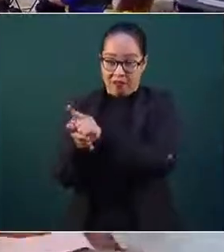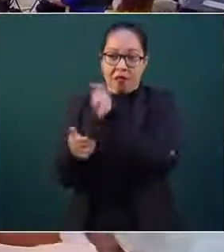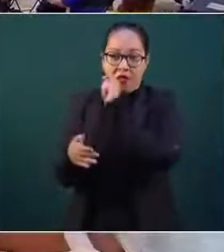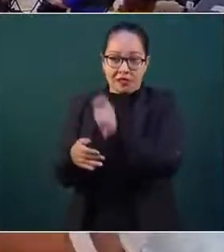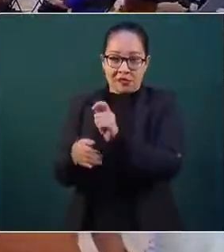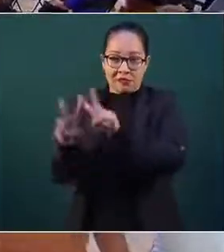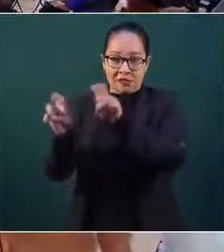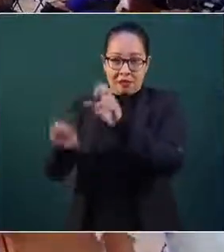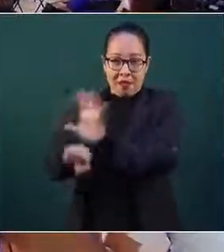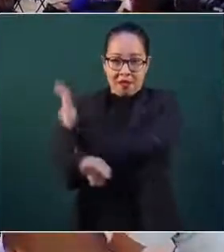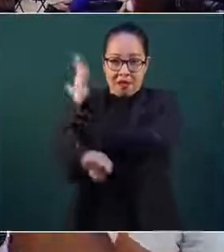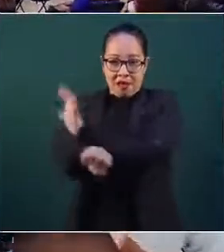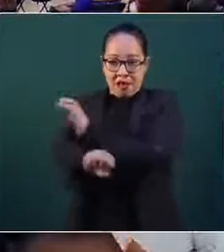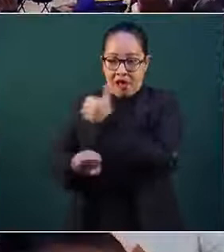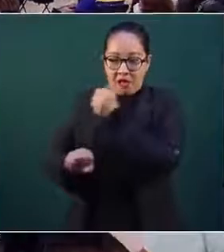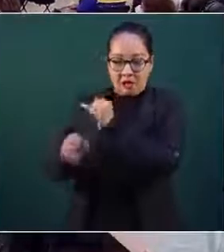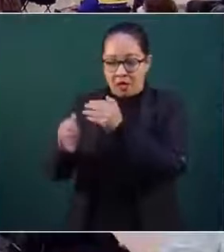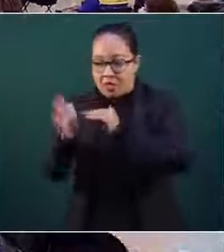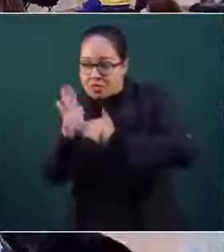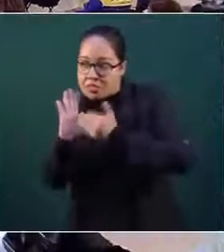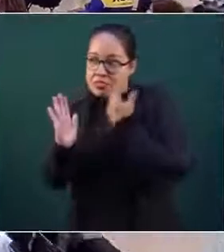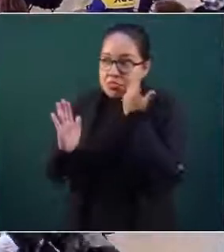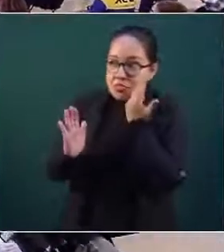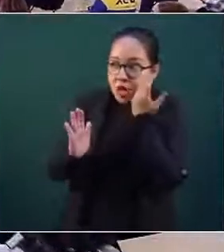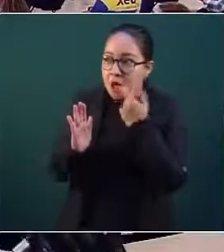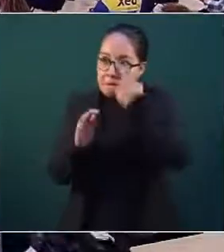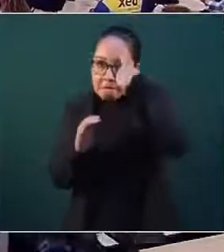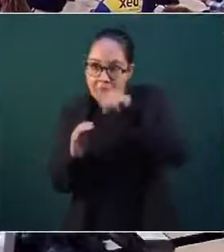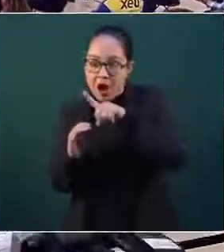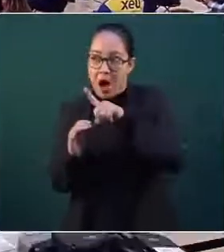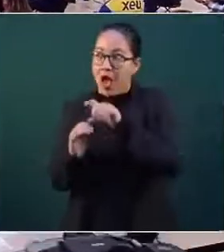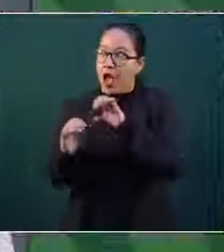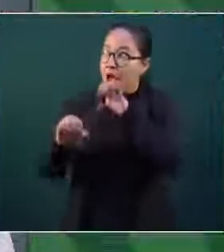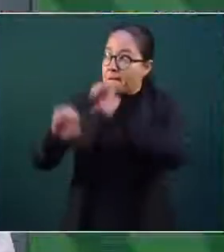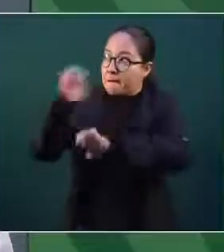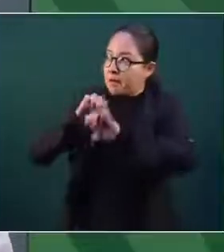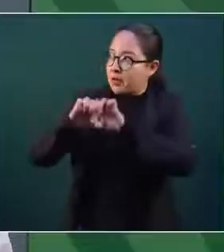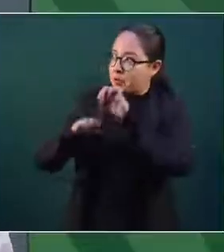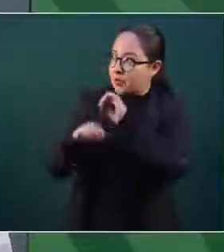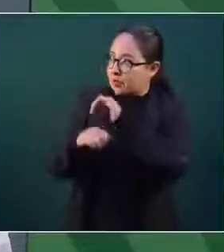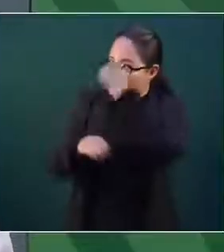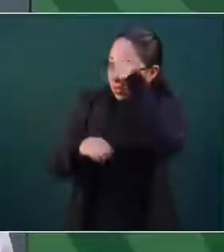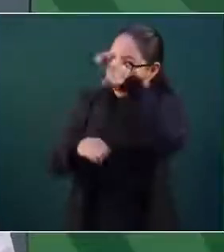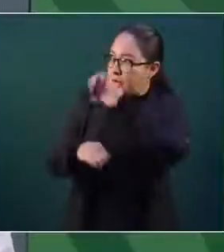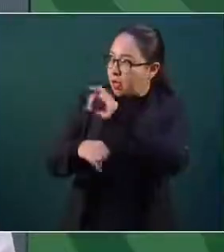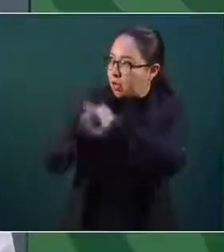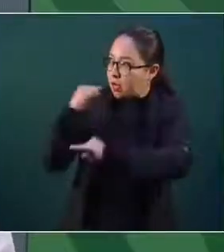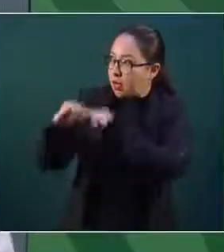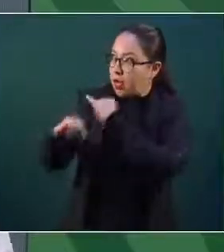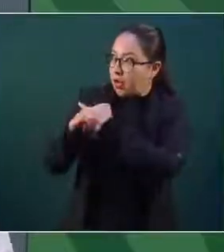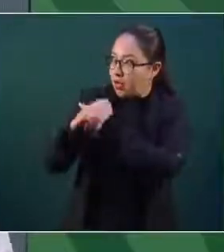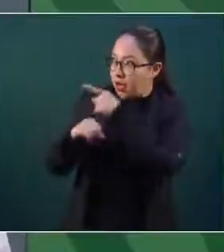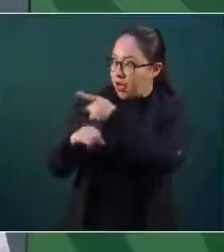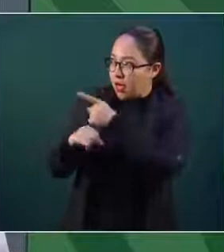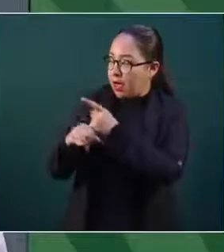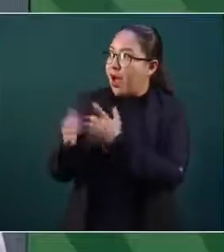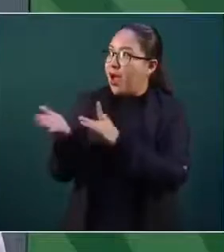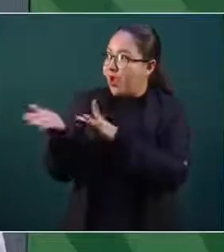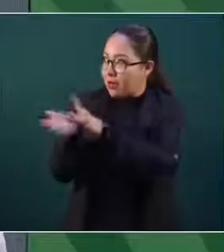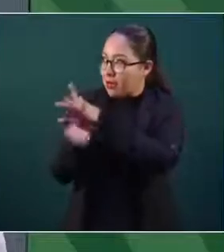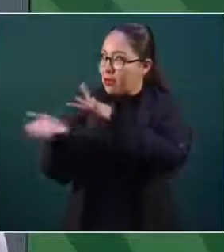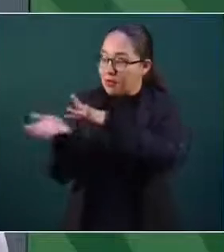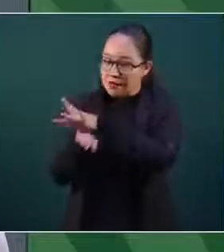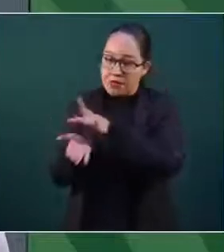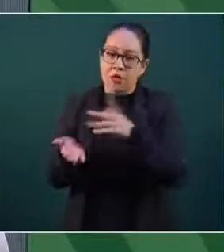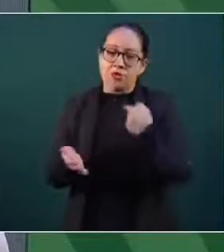que hicieran negocios las empresas extranjeras. Ya lo he repetido muchas veces, pero